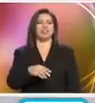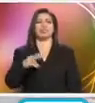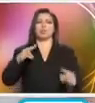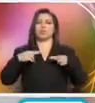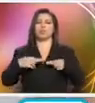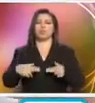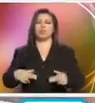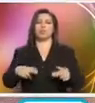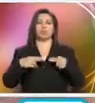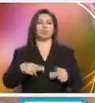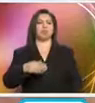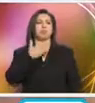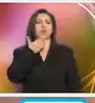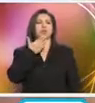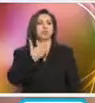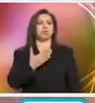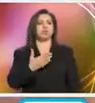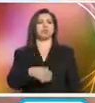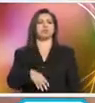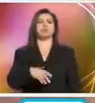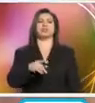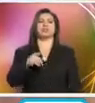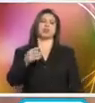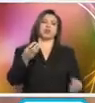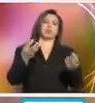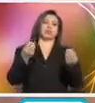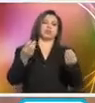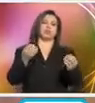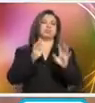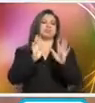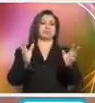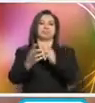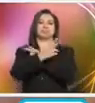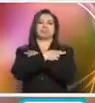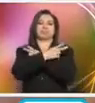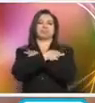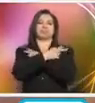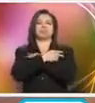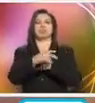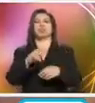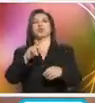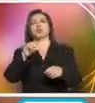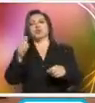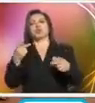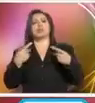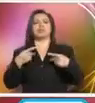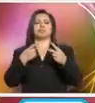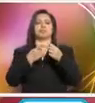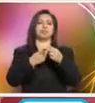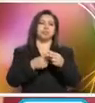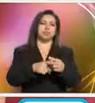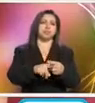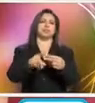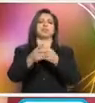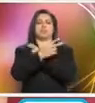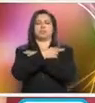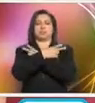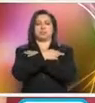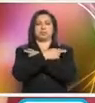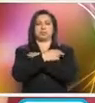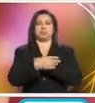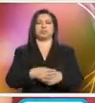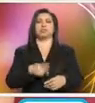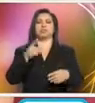que muchos ya están de vacaciones, otros inician prácticamente ya el día de hoy. Sí. Oye, qué mejor que hacer un recuento,